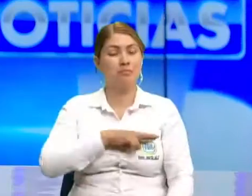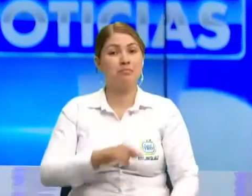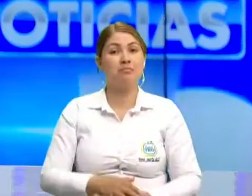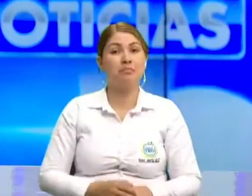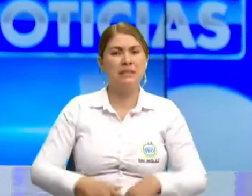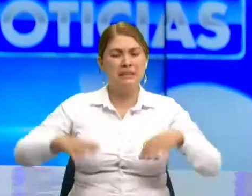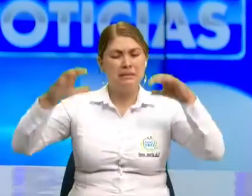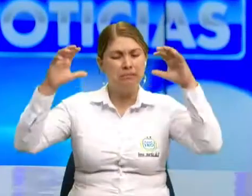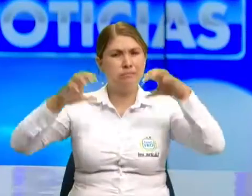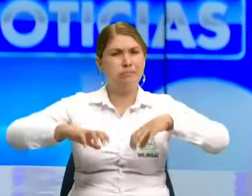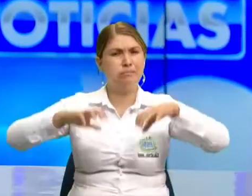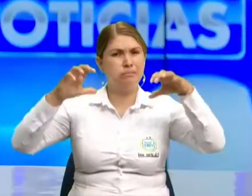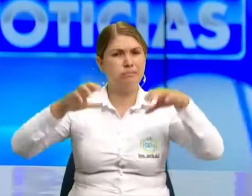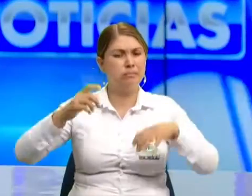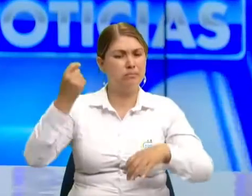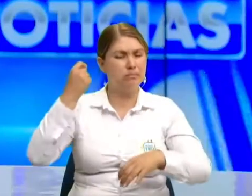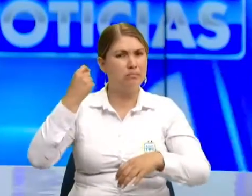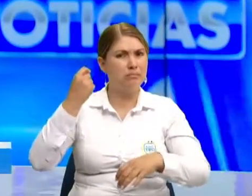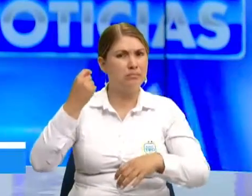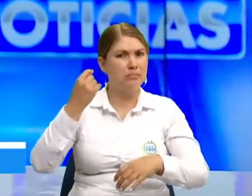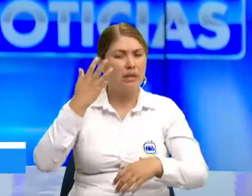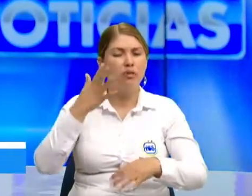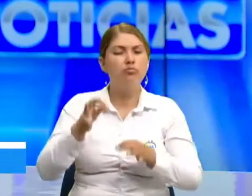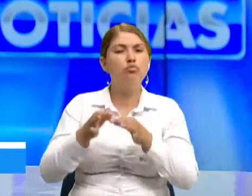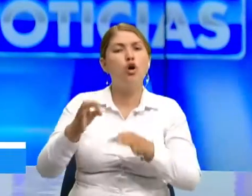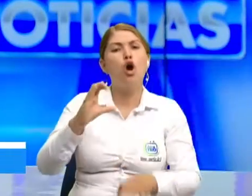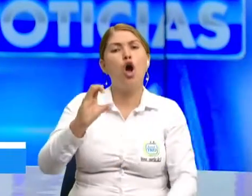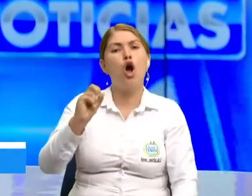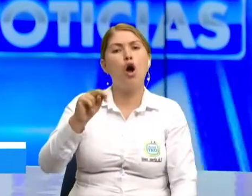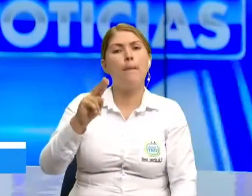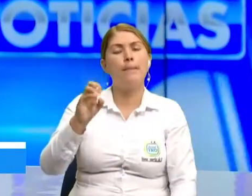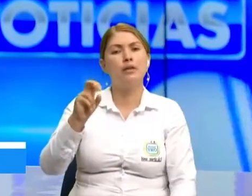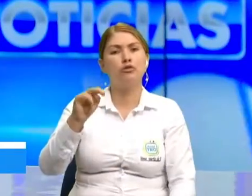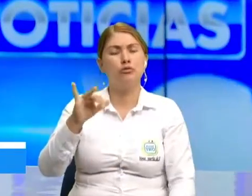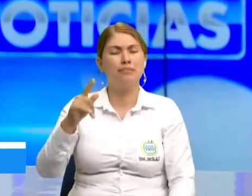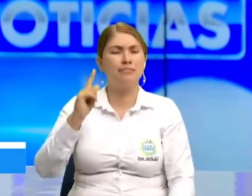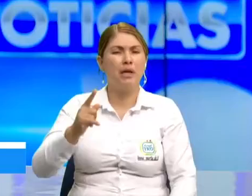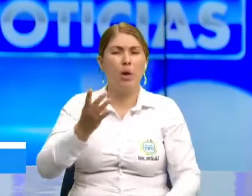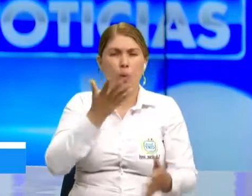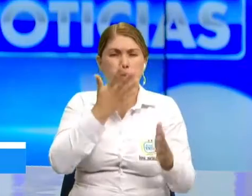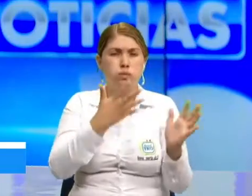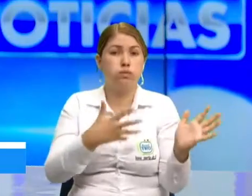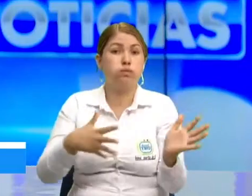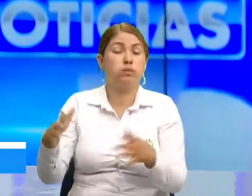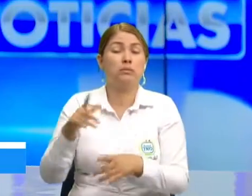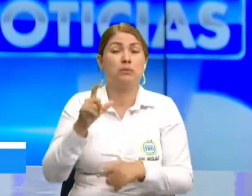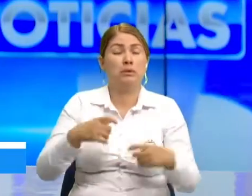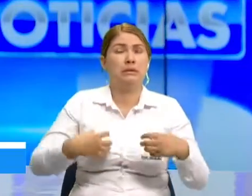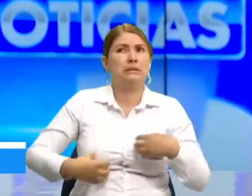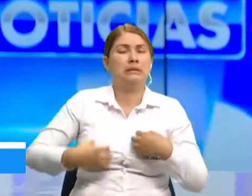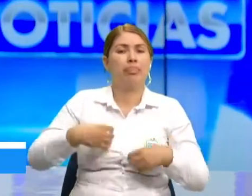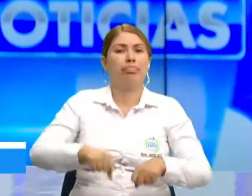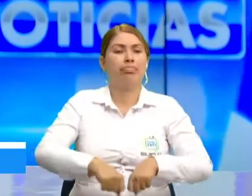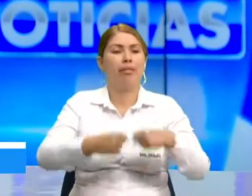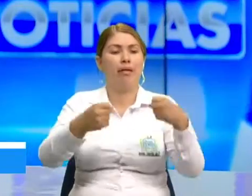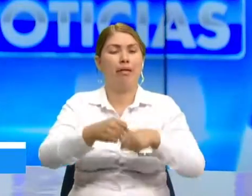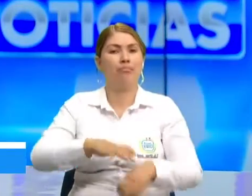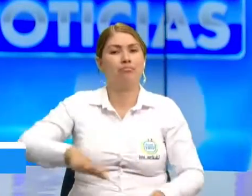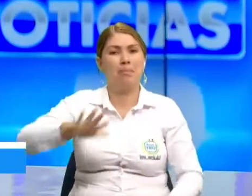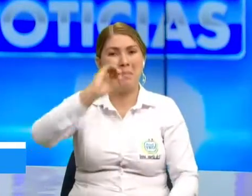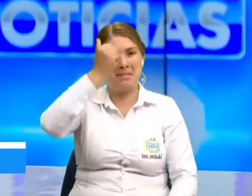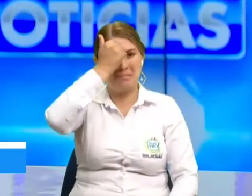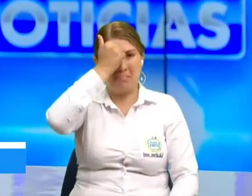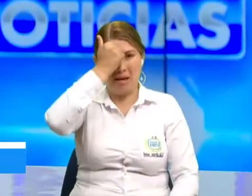los aguaceros que cayeron en los últimos días sobre convención y que estuvieron acompañados de fuertes vientos generaron temor e innumerables daños en la cabecera municipal